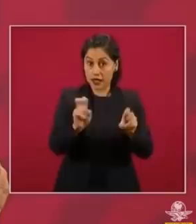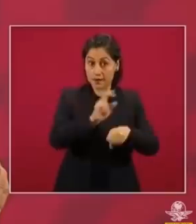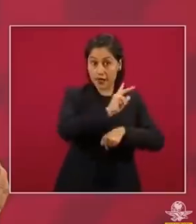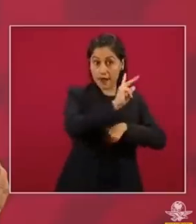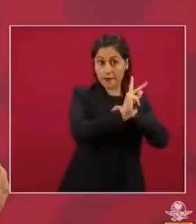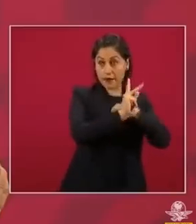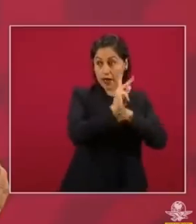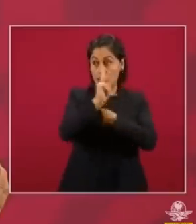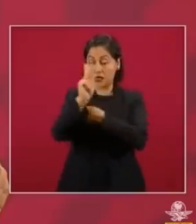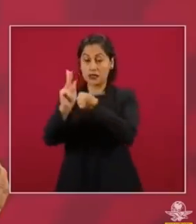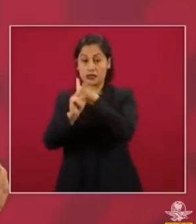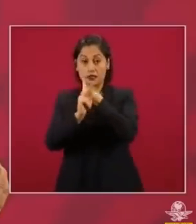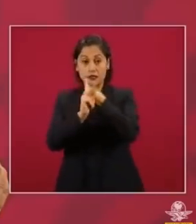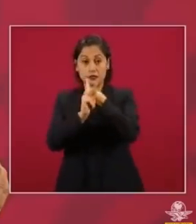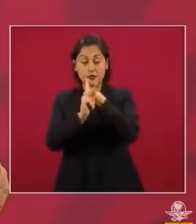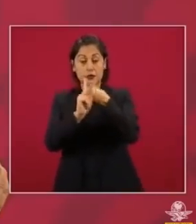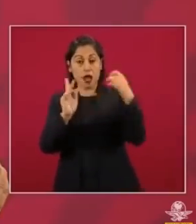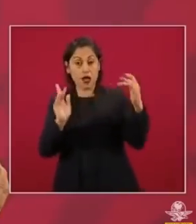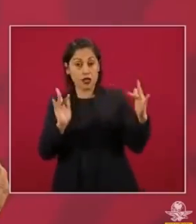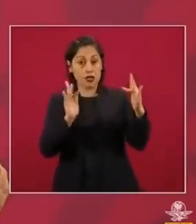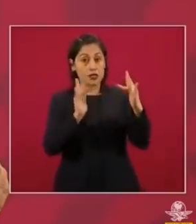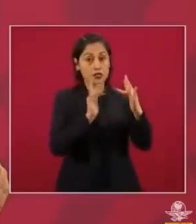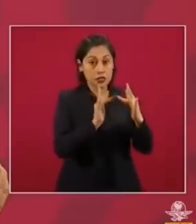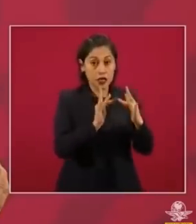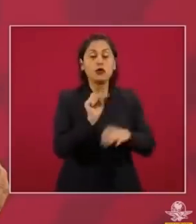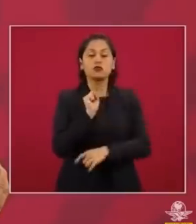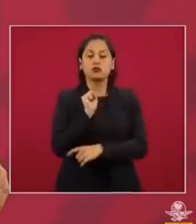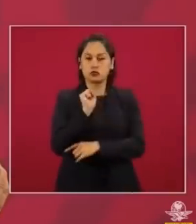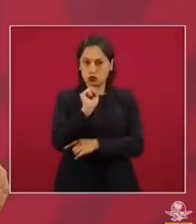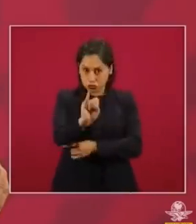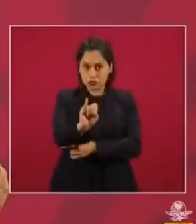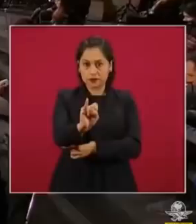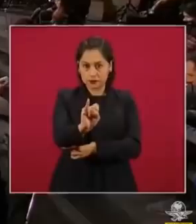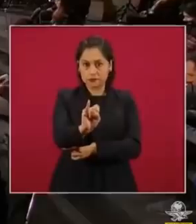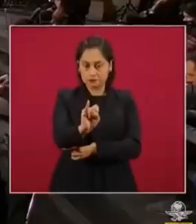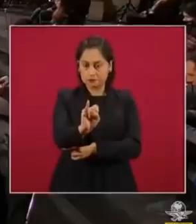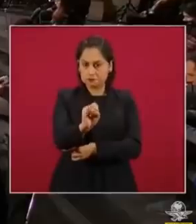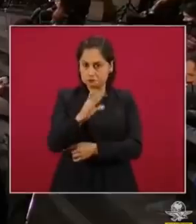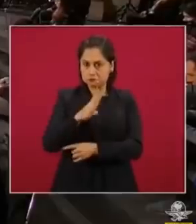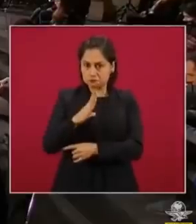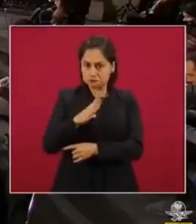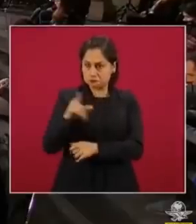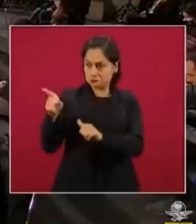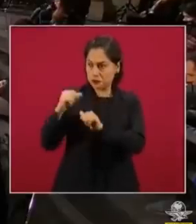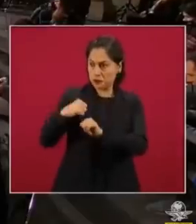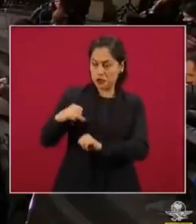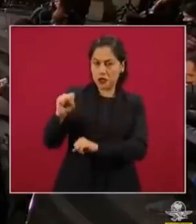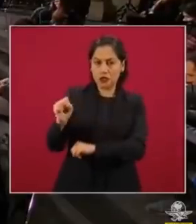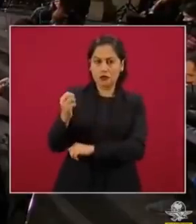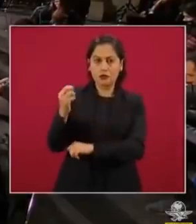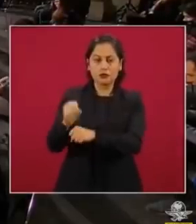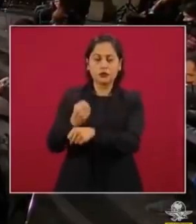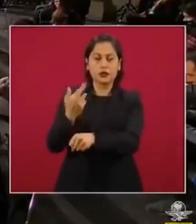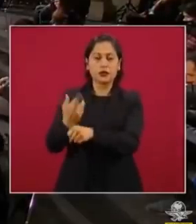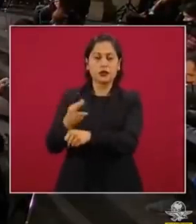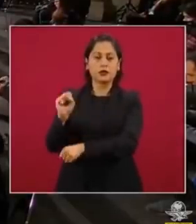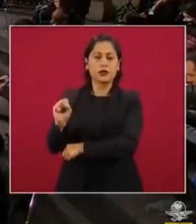Tan es así que habló el secretario de Relaciones Exteriores con el